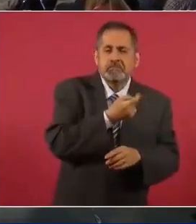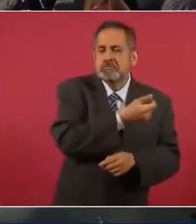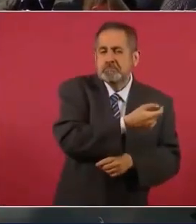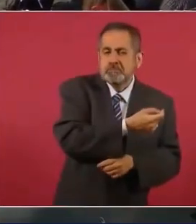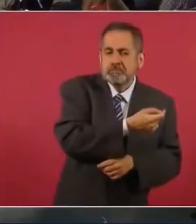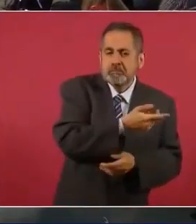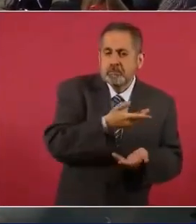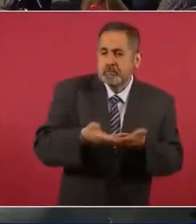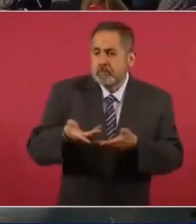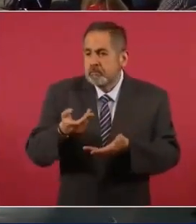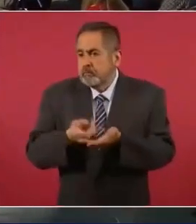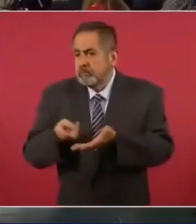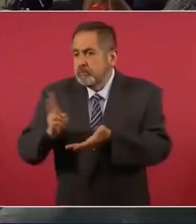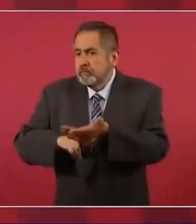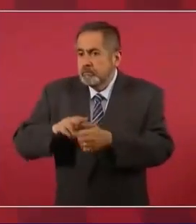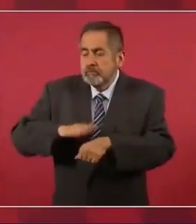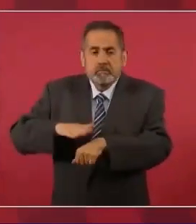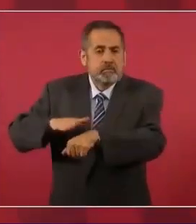O sea, no solo es